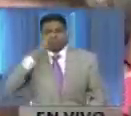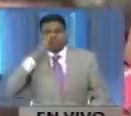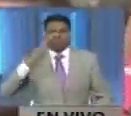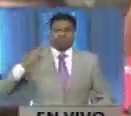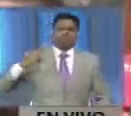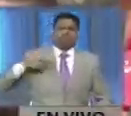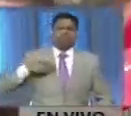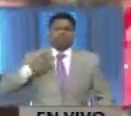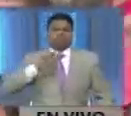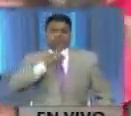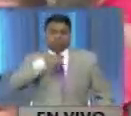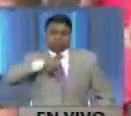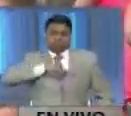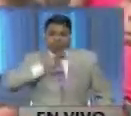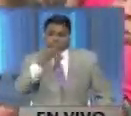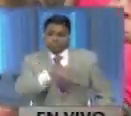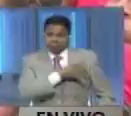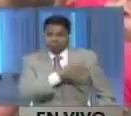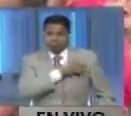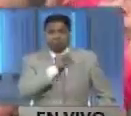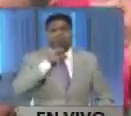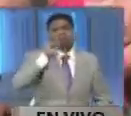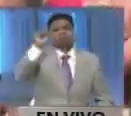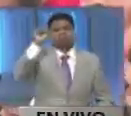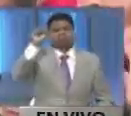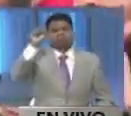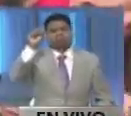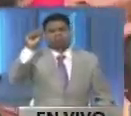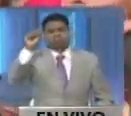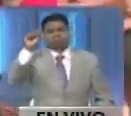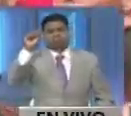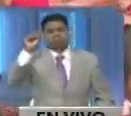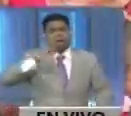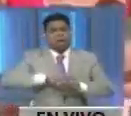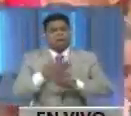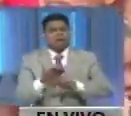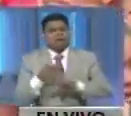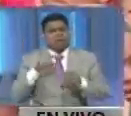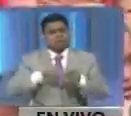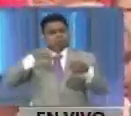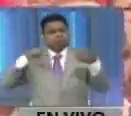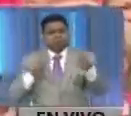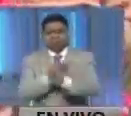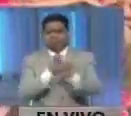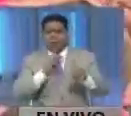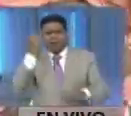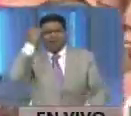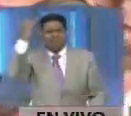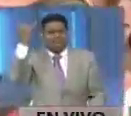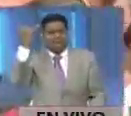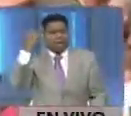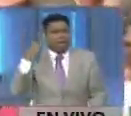Orgullosamente somos socialistas, porque no debemos apartarnos de la idea principal.